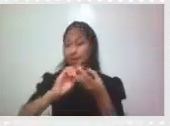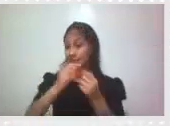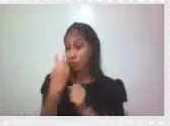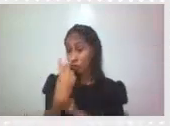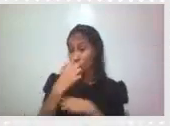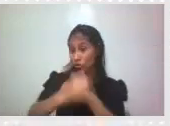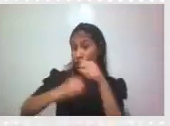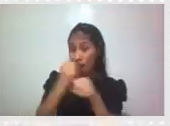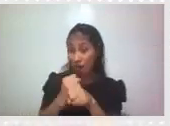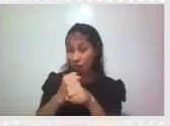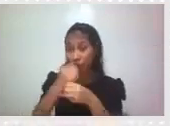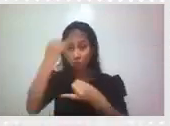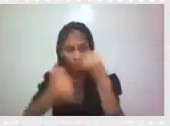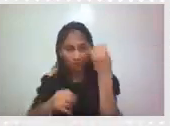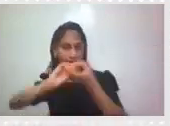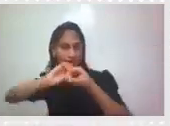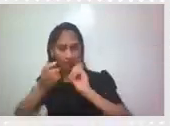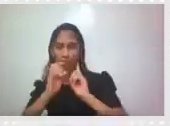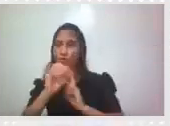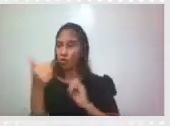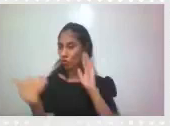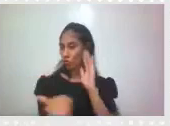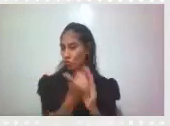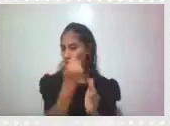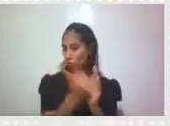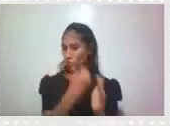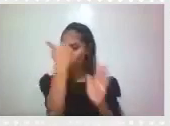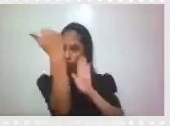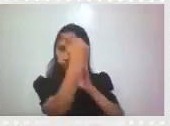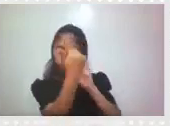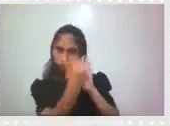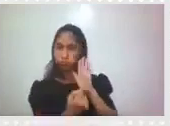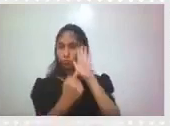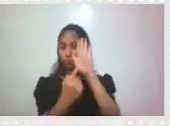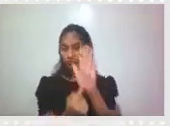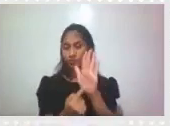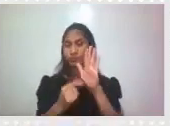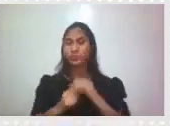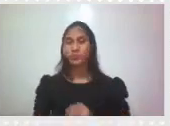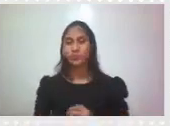con las organizaciones de pueblos indígenas que la integran.